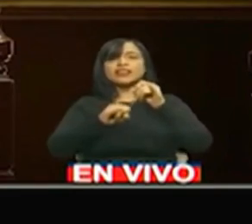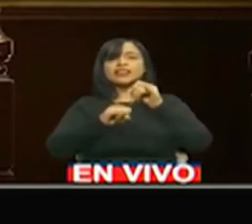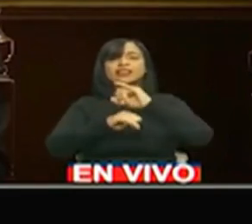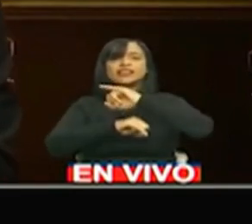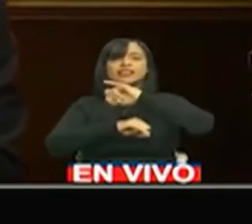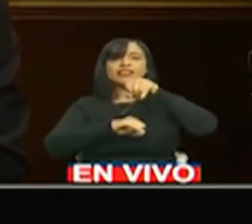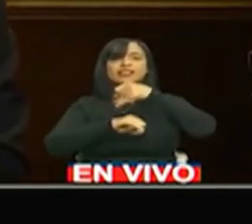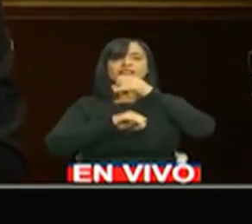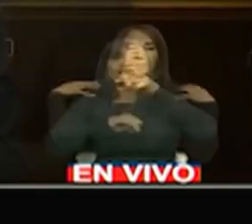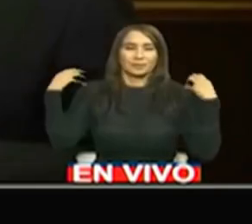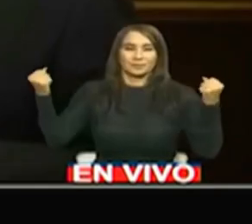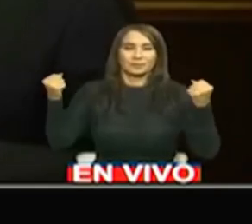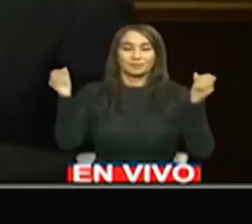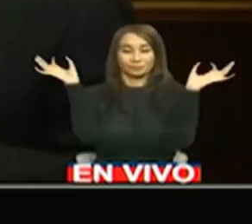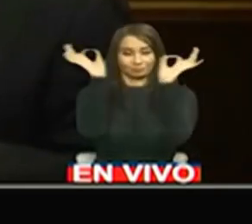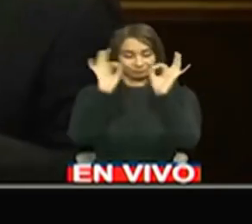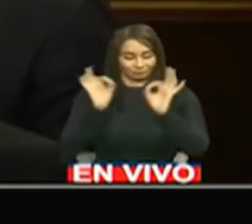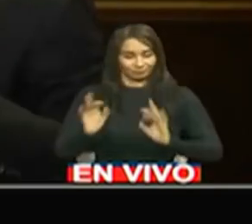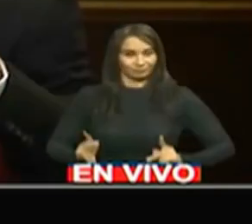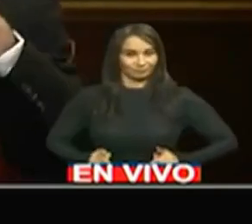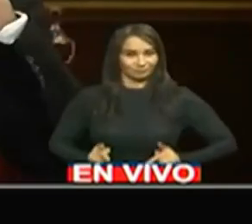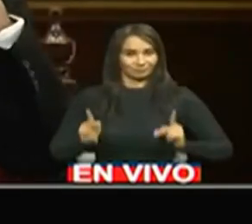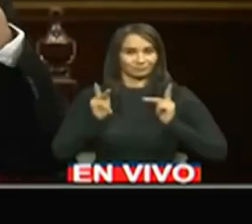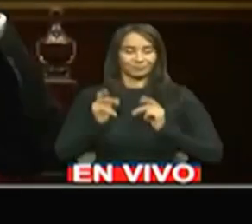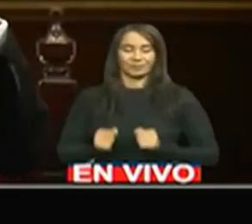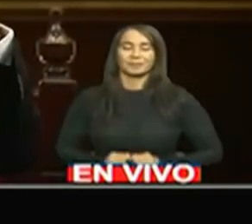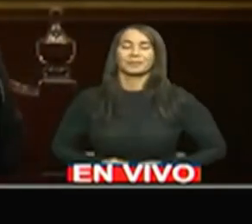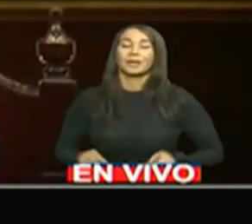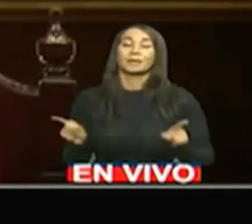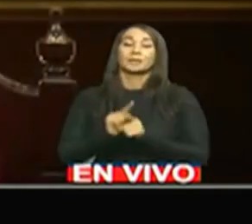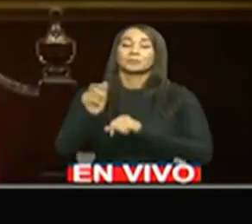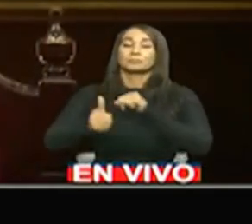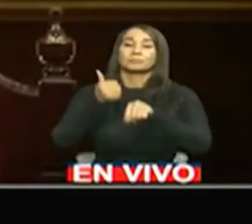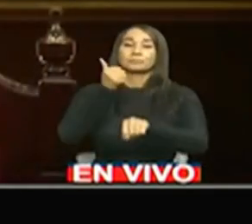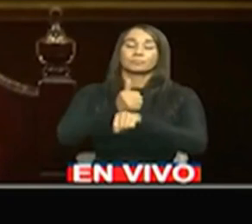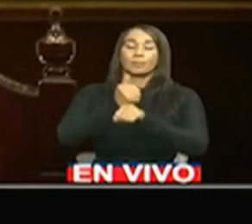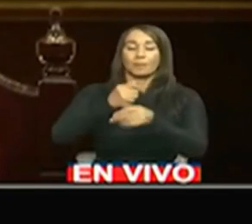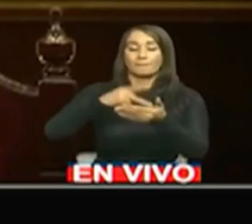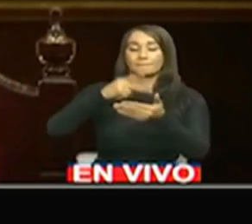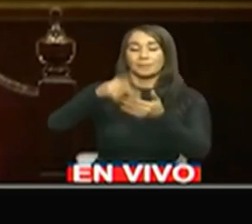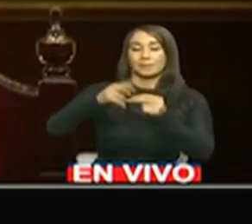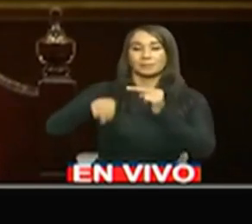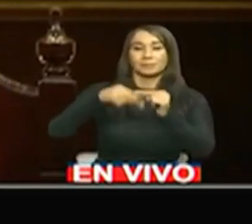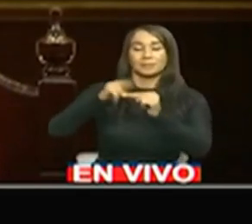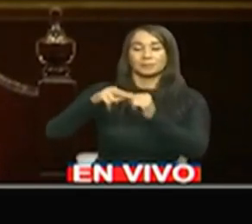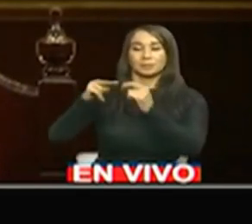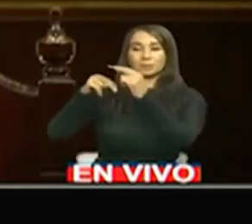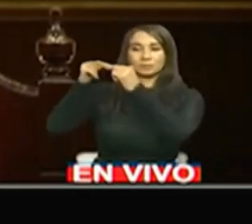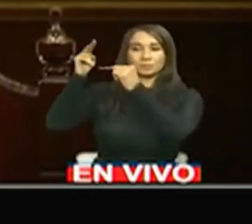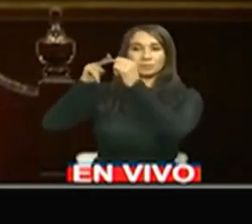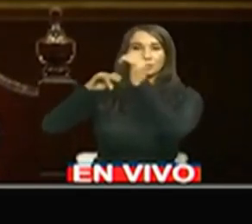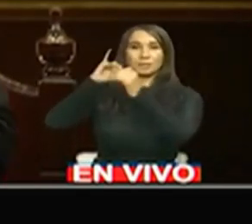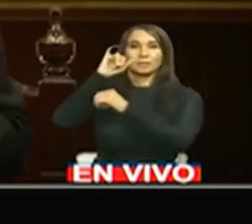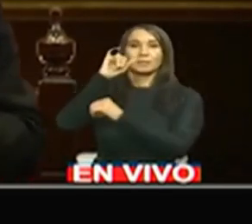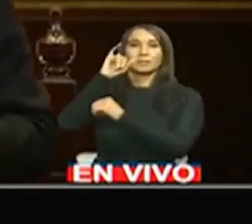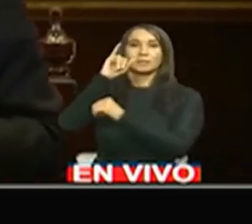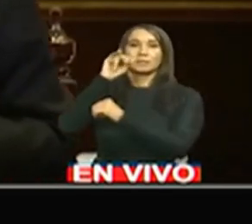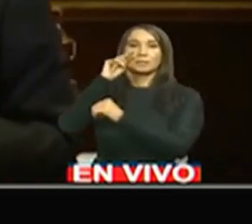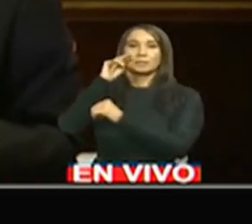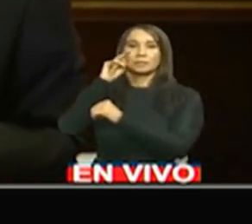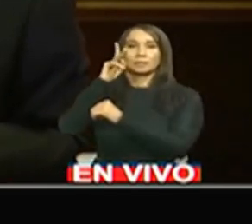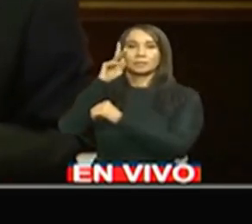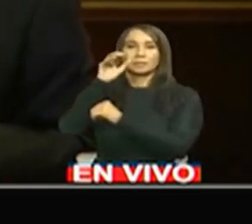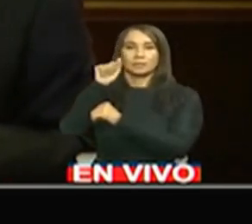Juan de la Maguana. Mediante la implementación del Plan Nacional de Rescate de las Infraestructuras del INAPA, la institución puso